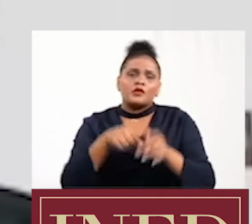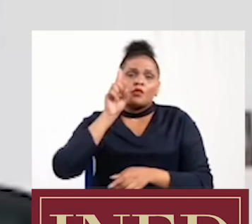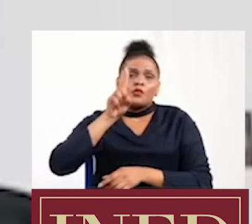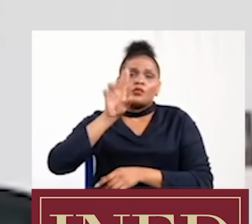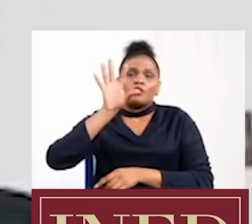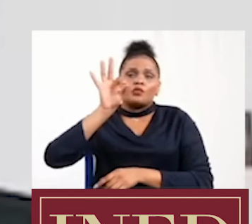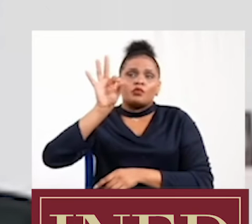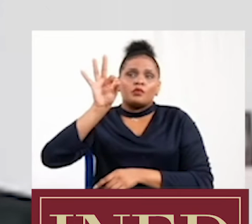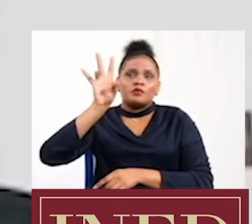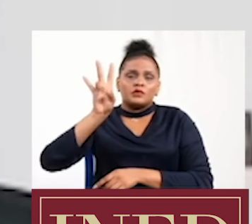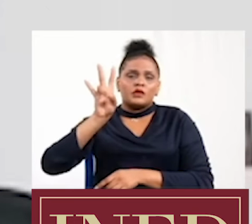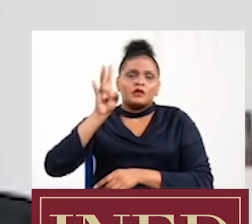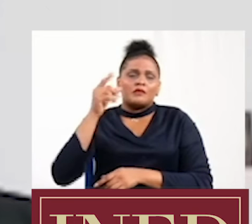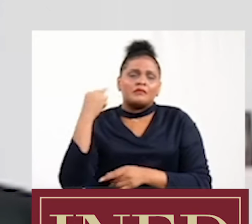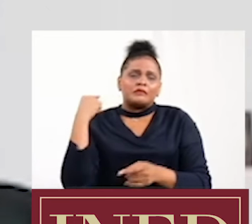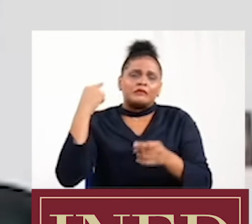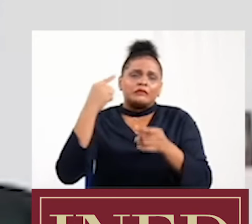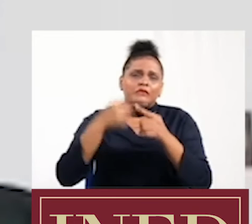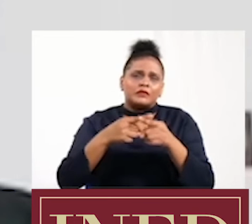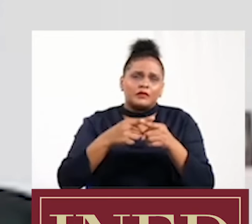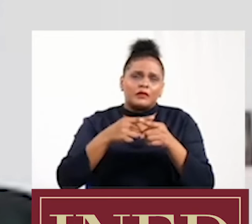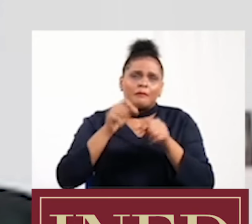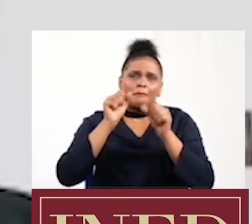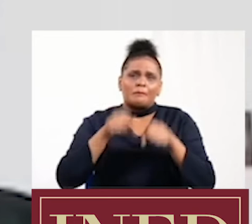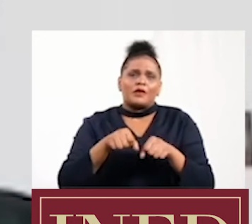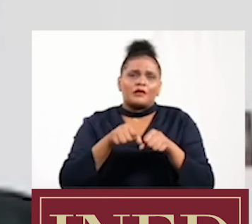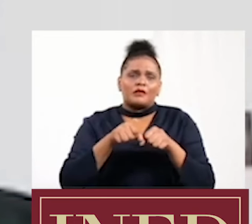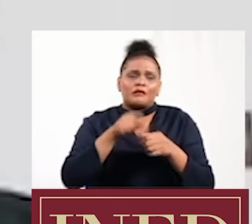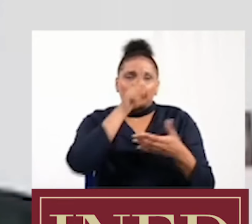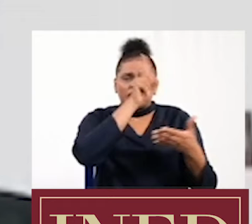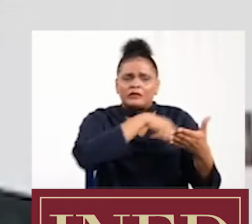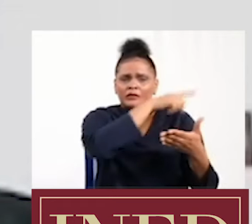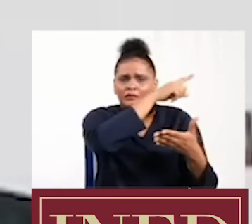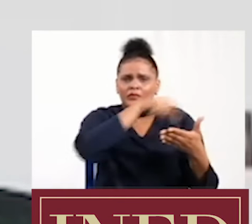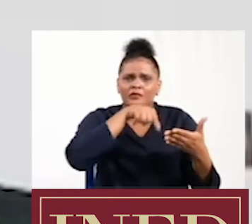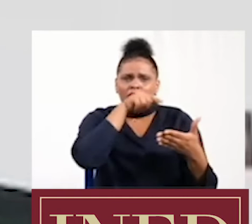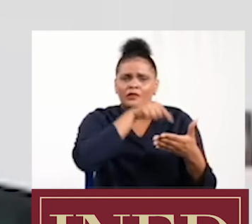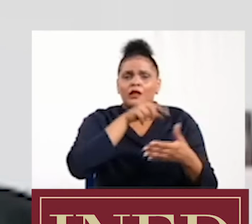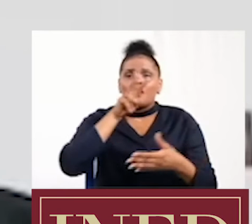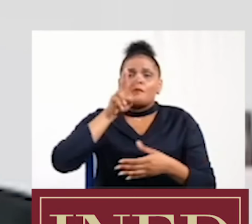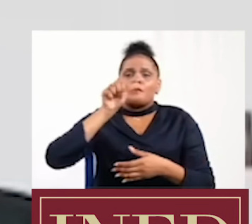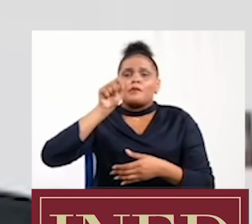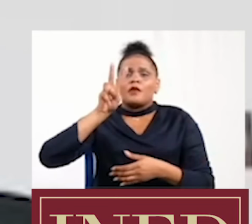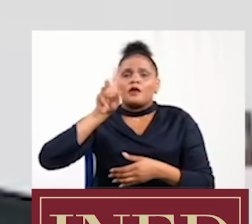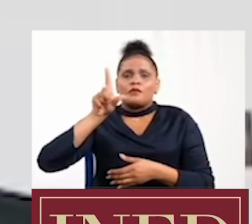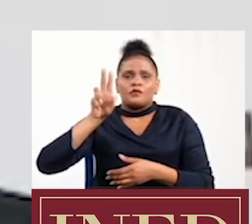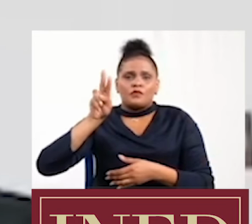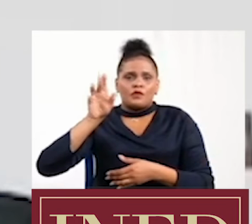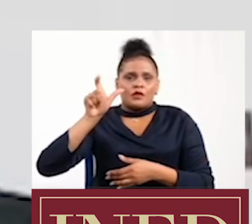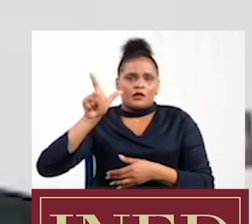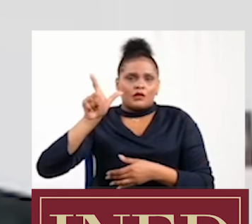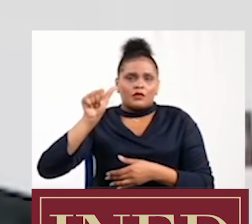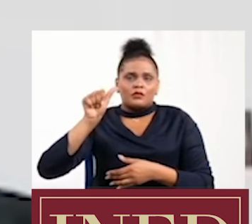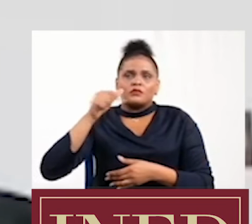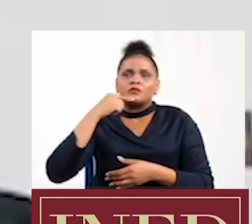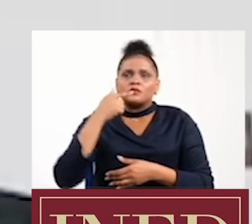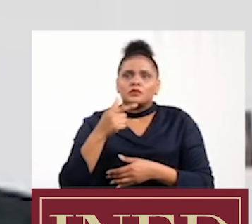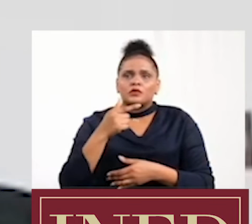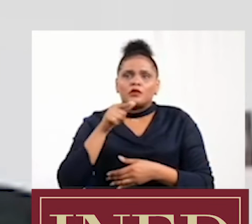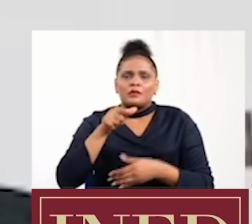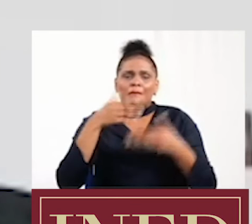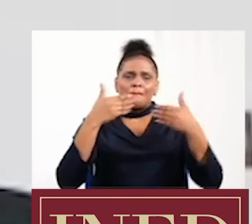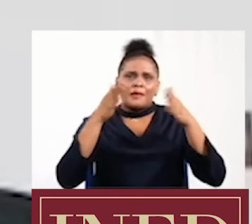1997 vienen luchando por eliminar la válvula de escape que está en el ordenamiento jurídico panameño a la cual lo que se refirió